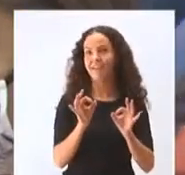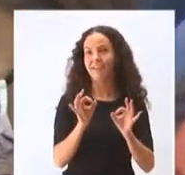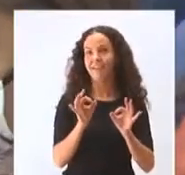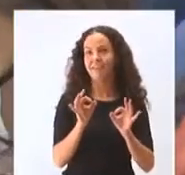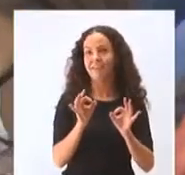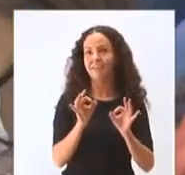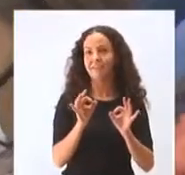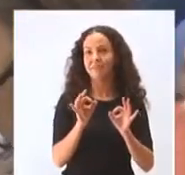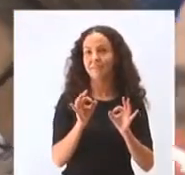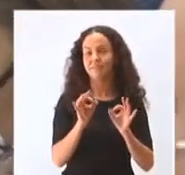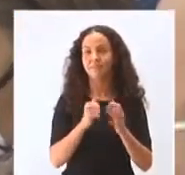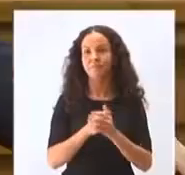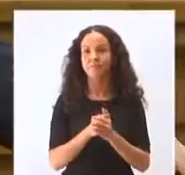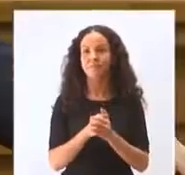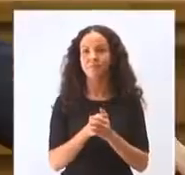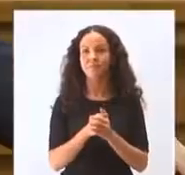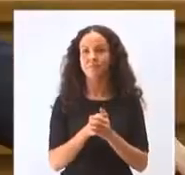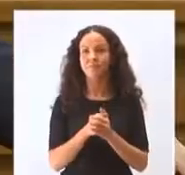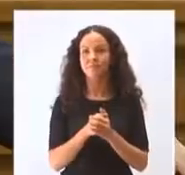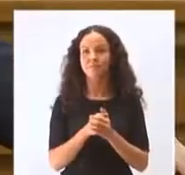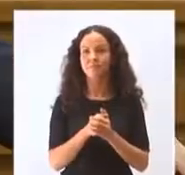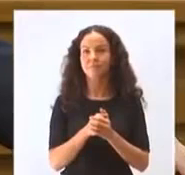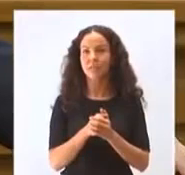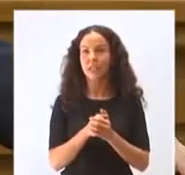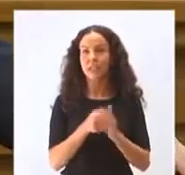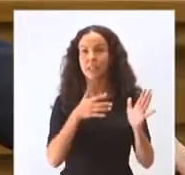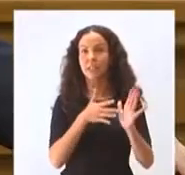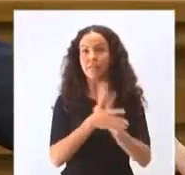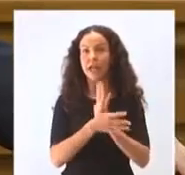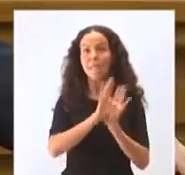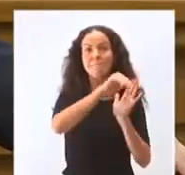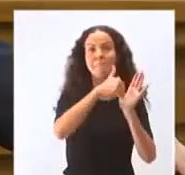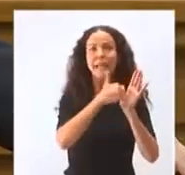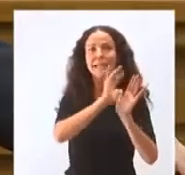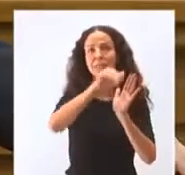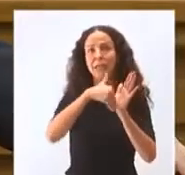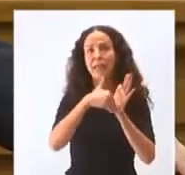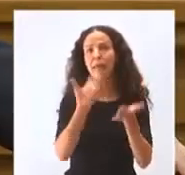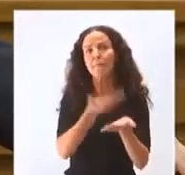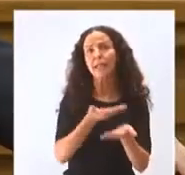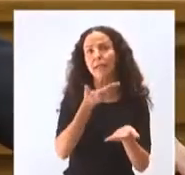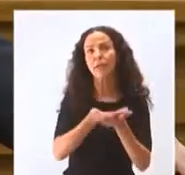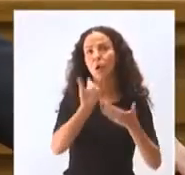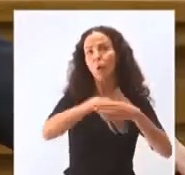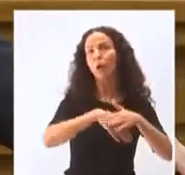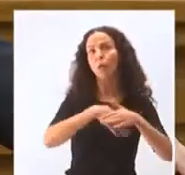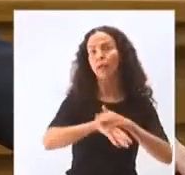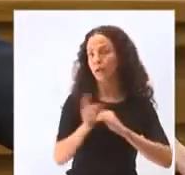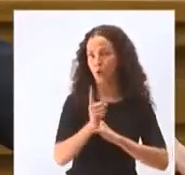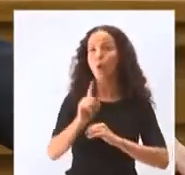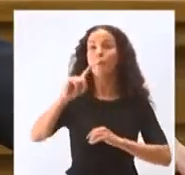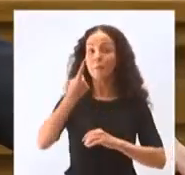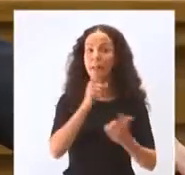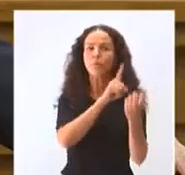y pasar aunque no estén miles y miles de peticiones en los cajones primero que atenderlos